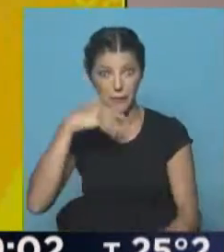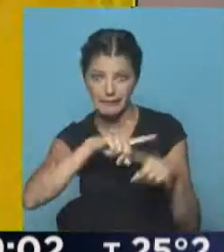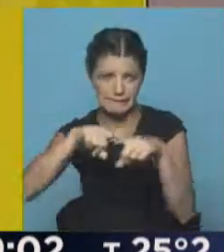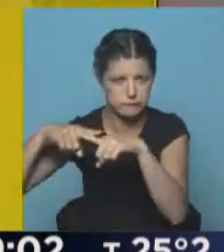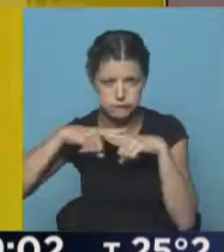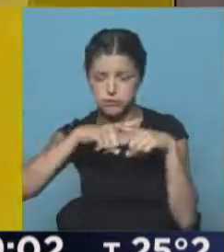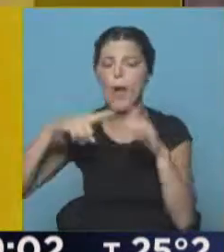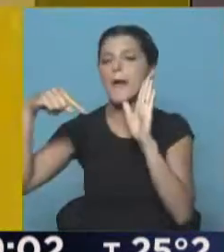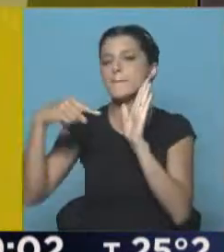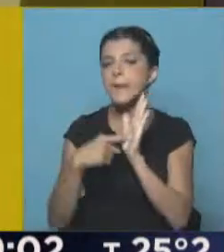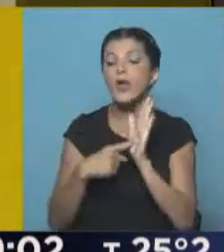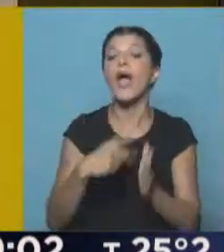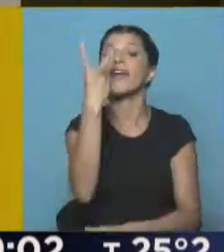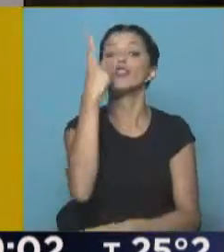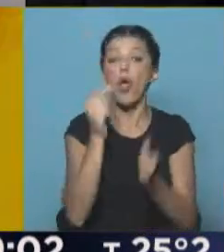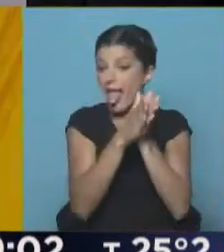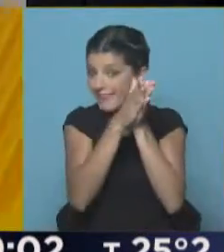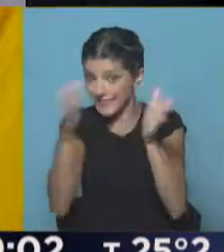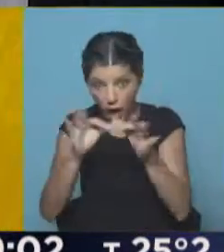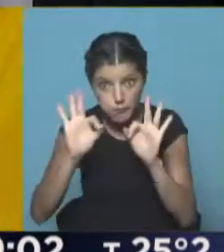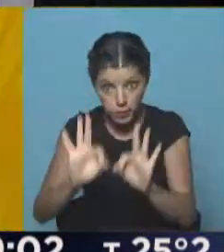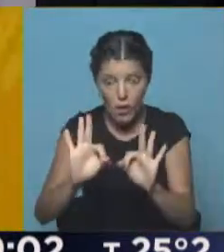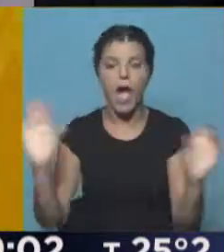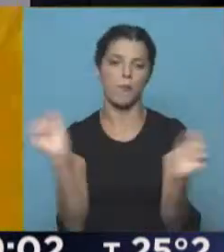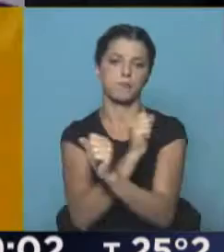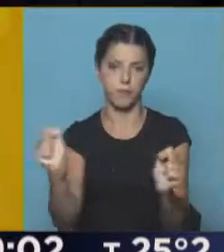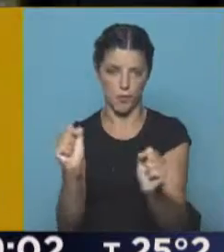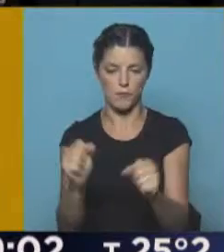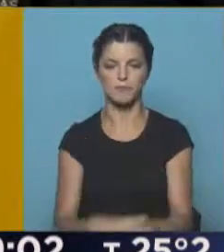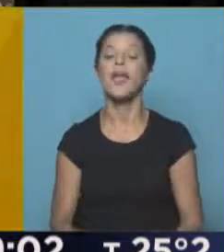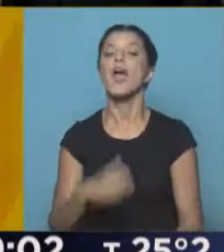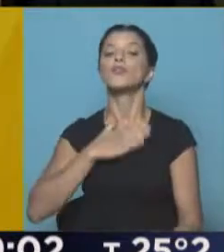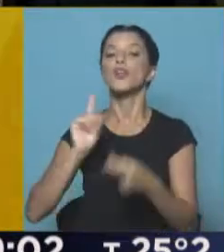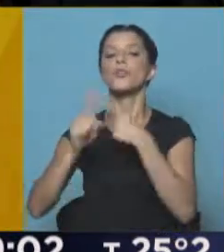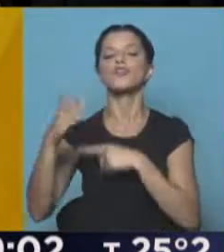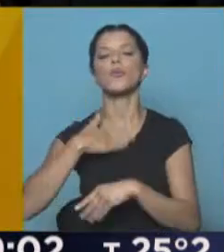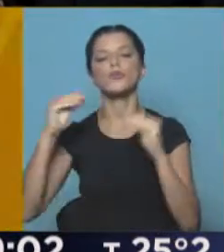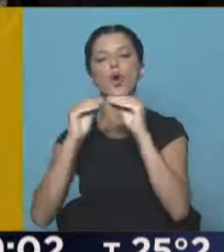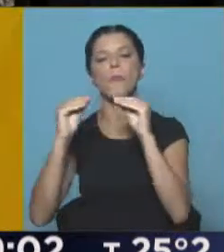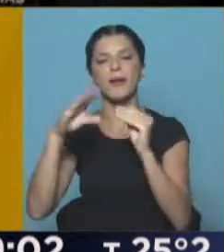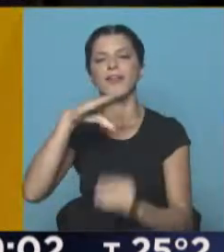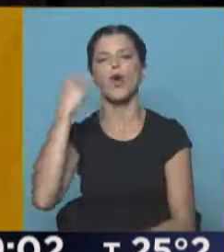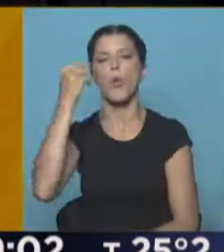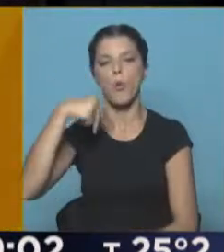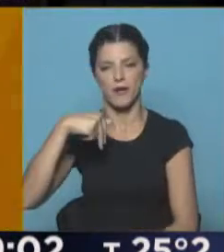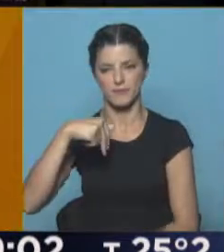trámite express en solo 2 días, y vamos a ir al móvil de Televisión Pública Noticias en el Congreso con Juan Carlos Bartolota.